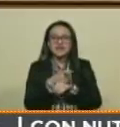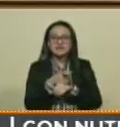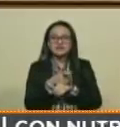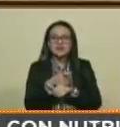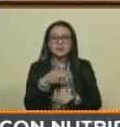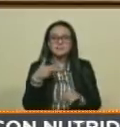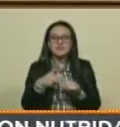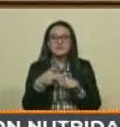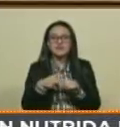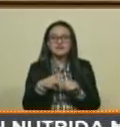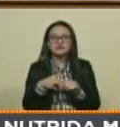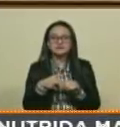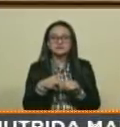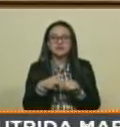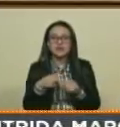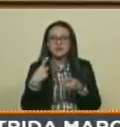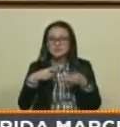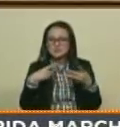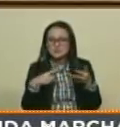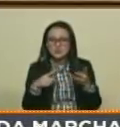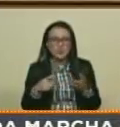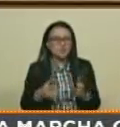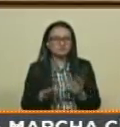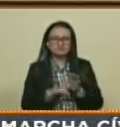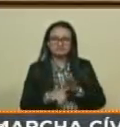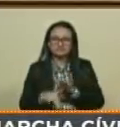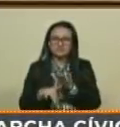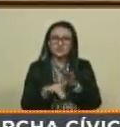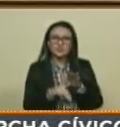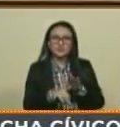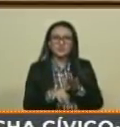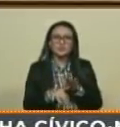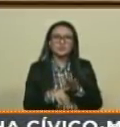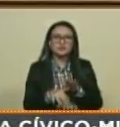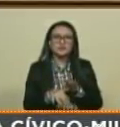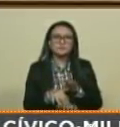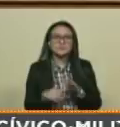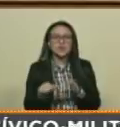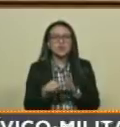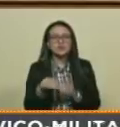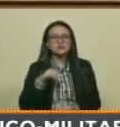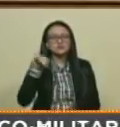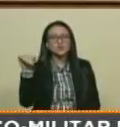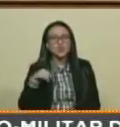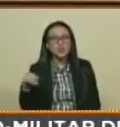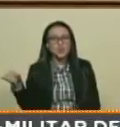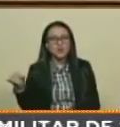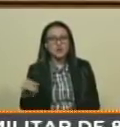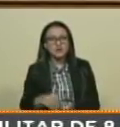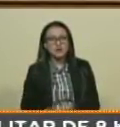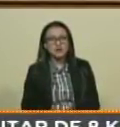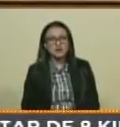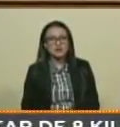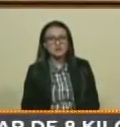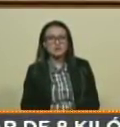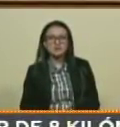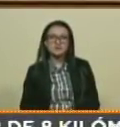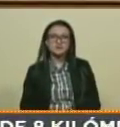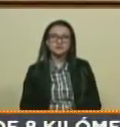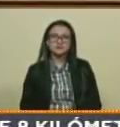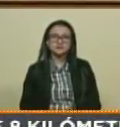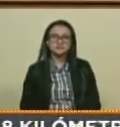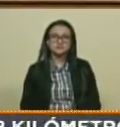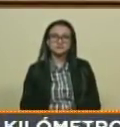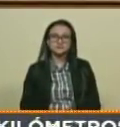Occidente por múltiples irregularidades ocurridas en este puerto que queda en el estado Zulia. Entre ellas, no es aquí,